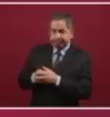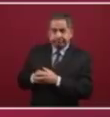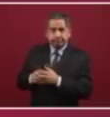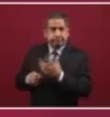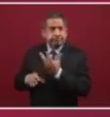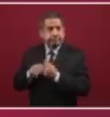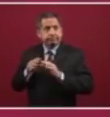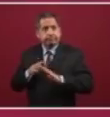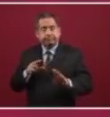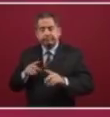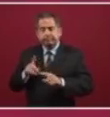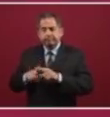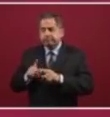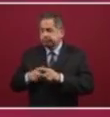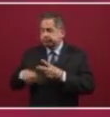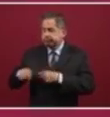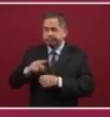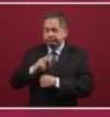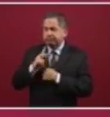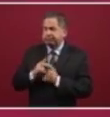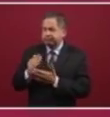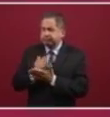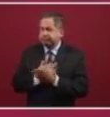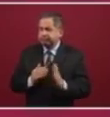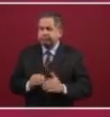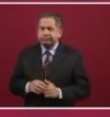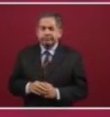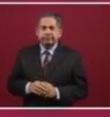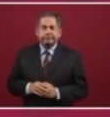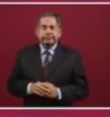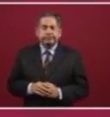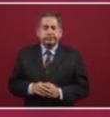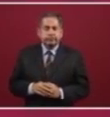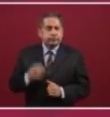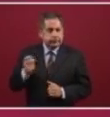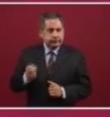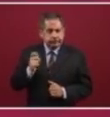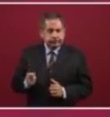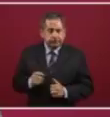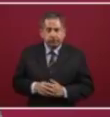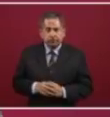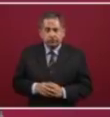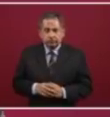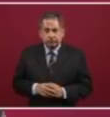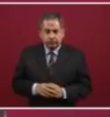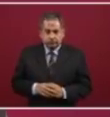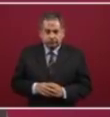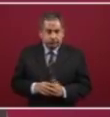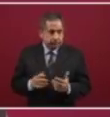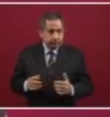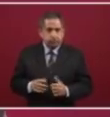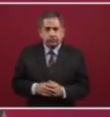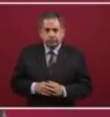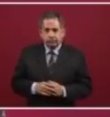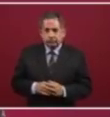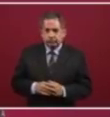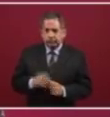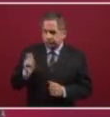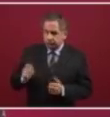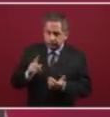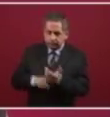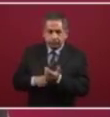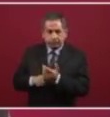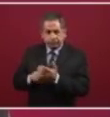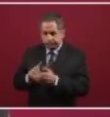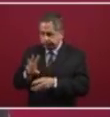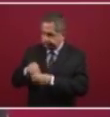migrantes que pasan por nuestro país. Y esto pues implica